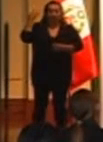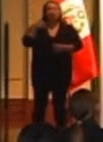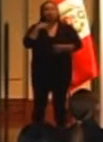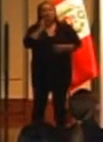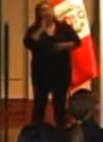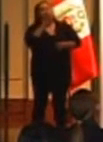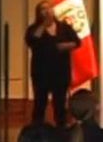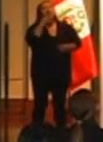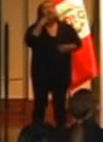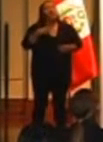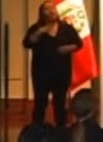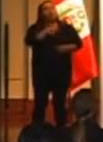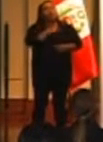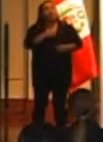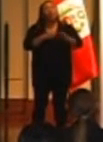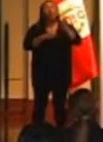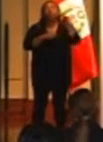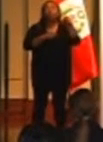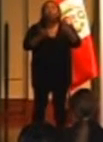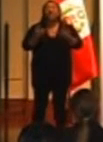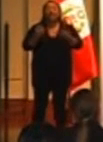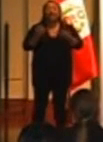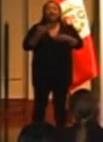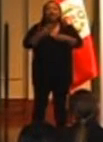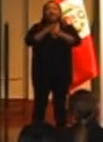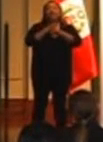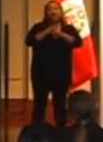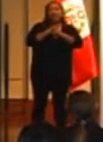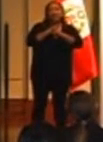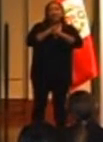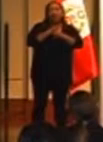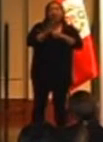dijimos, señor ministro, ustedes tienen defensores de oficio.